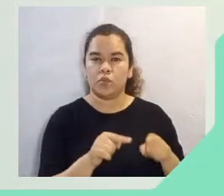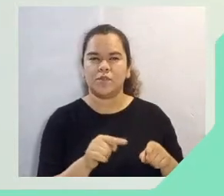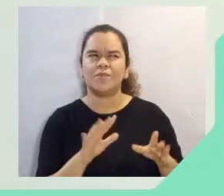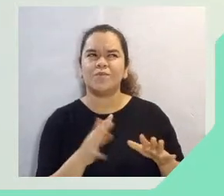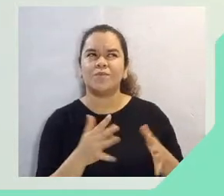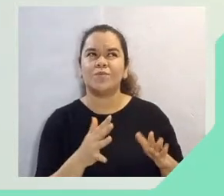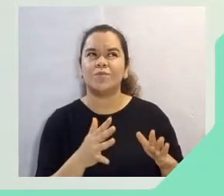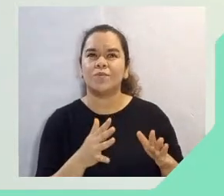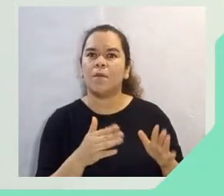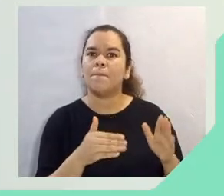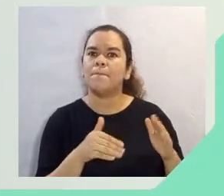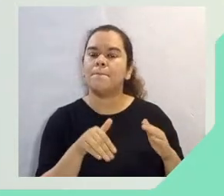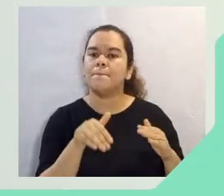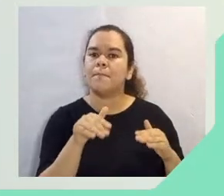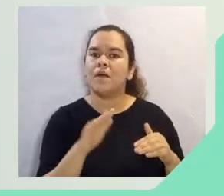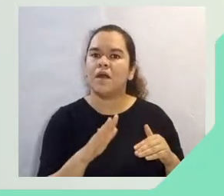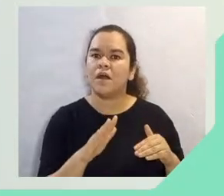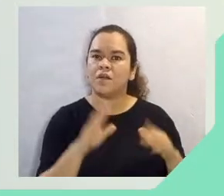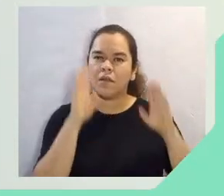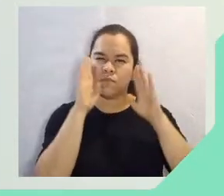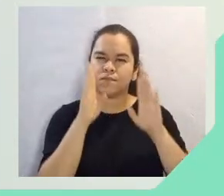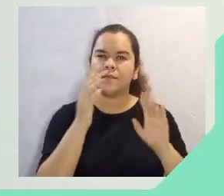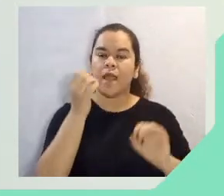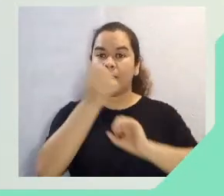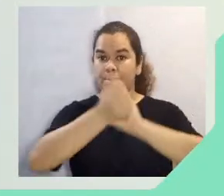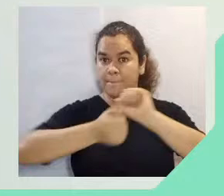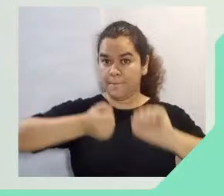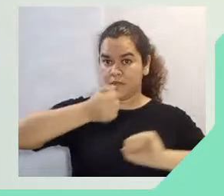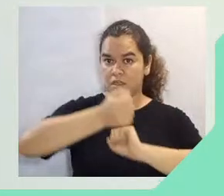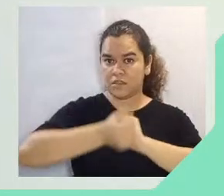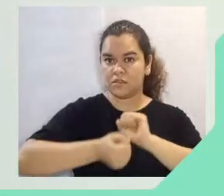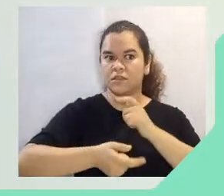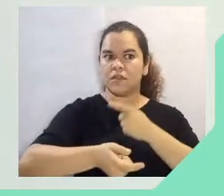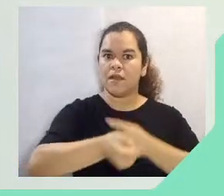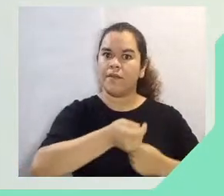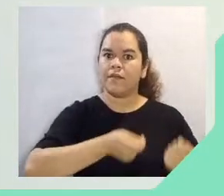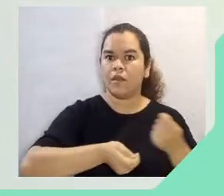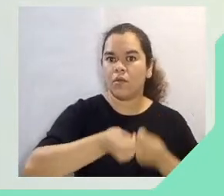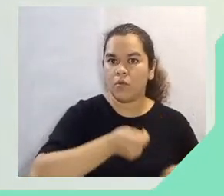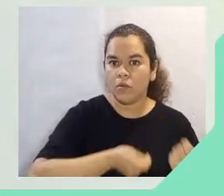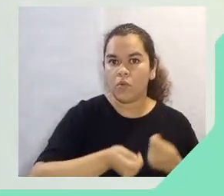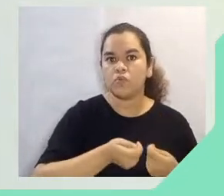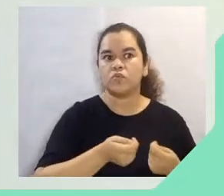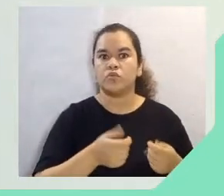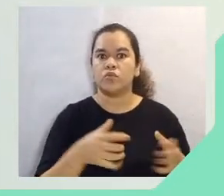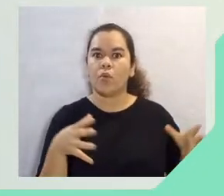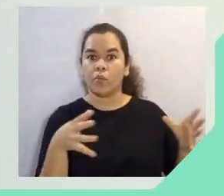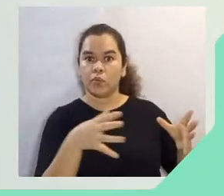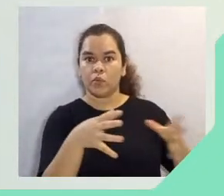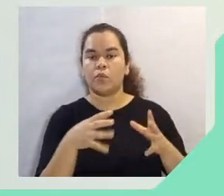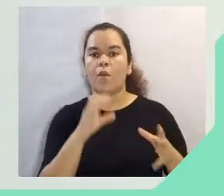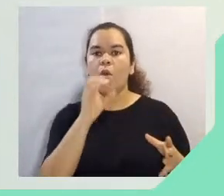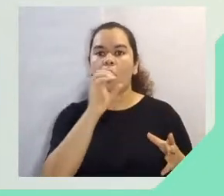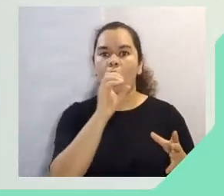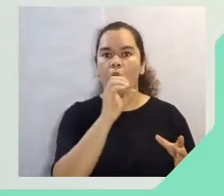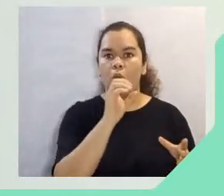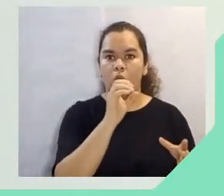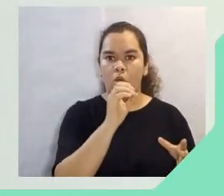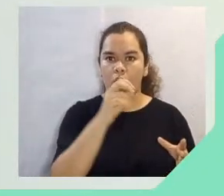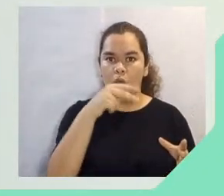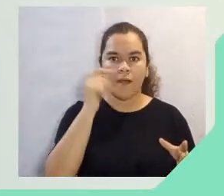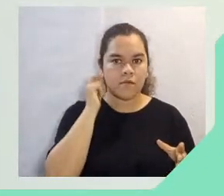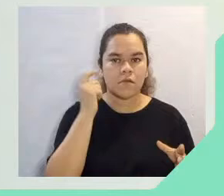más empresarial hacia las organizaciones, pero en